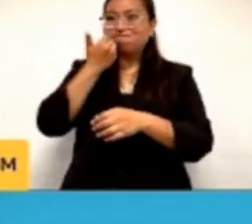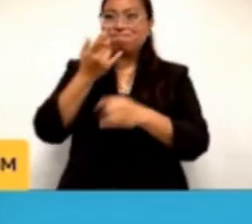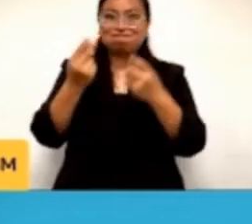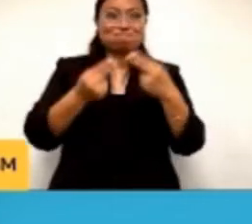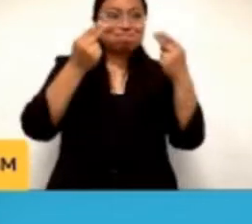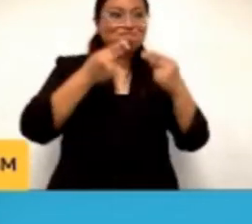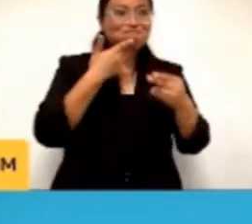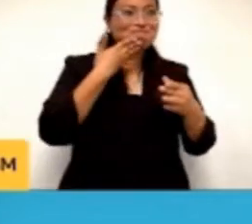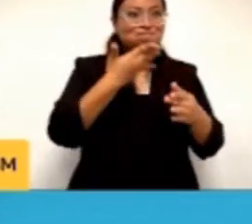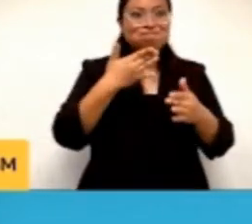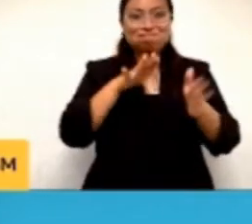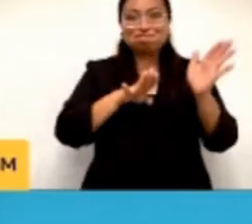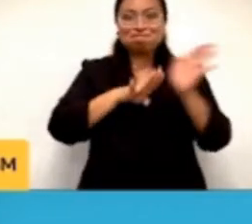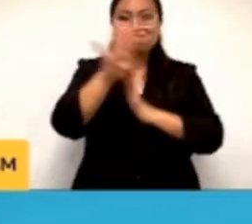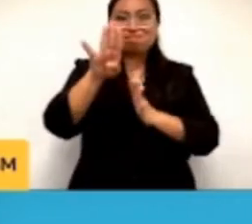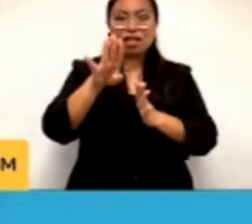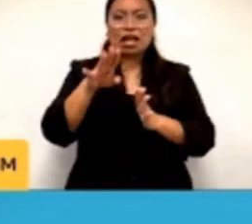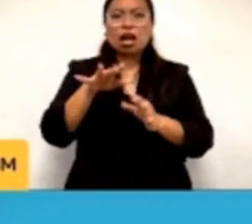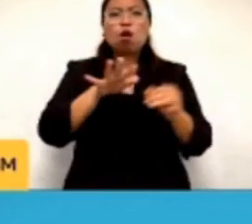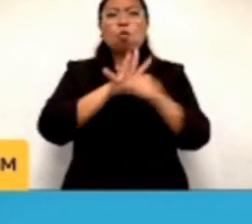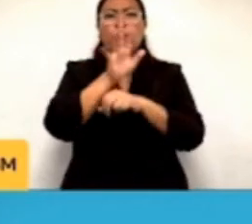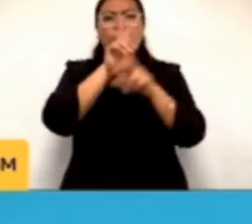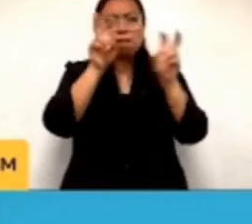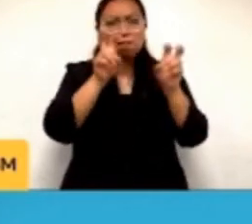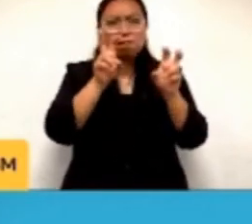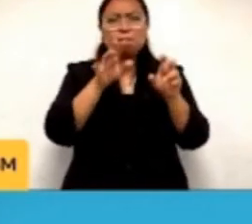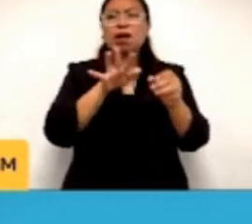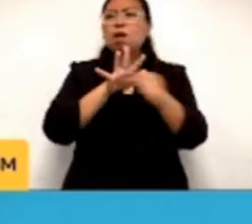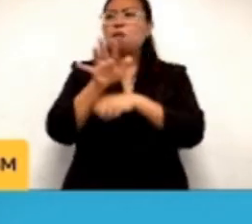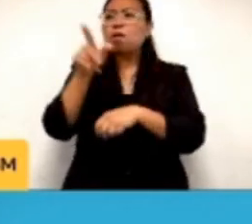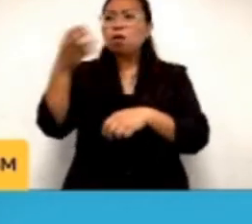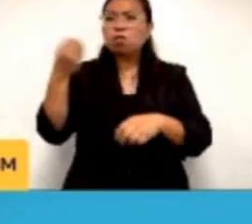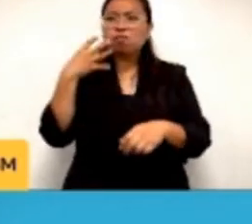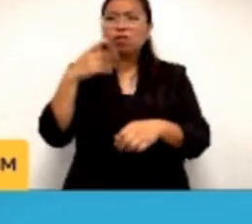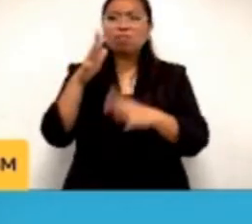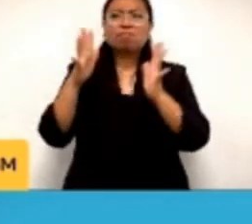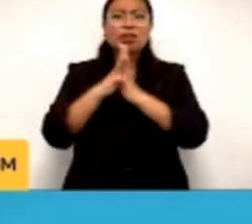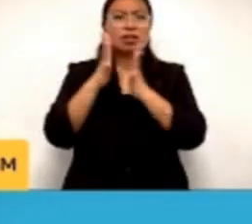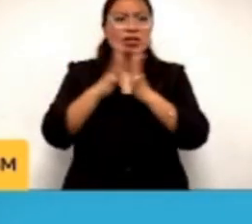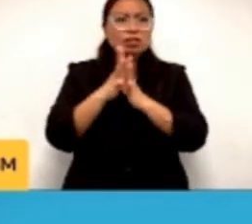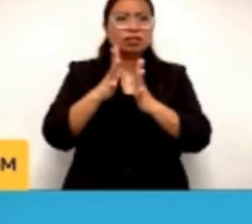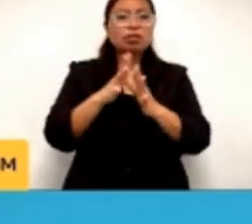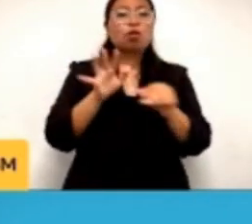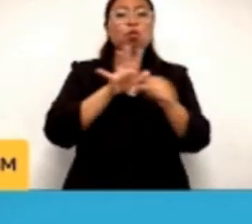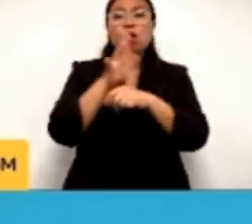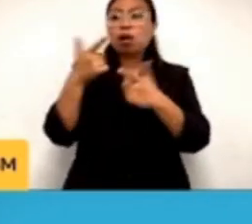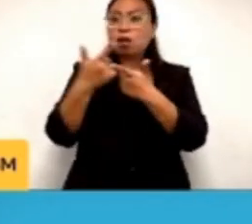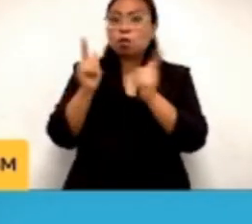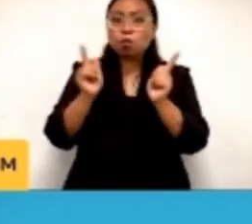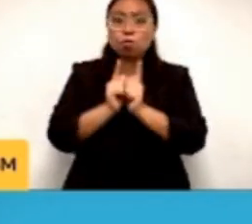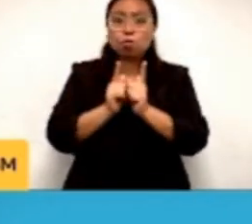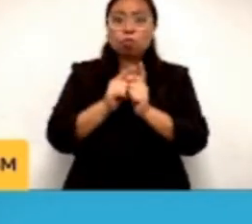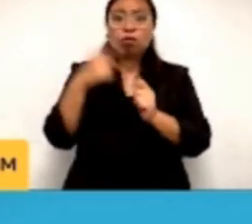¿de qué están hablando? ¿En qué eventos están participando? ¿A qué grupos